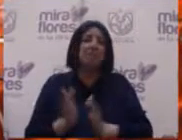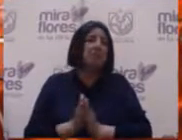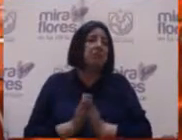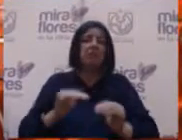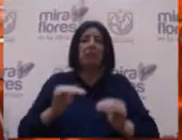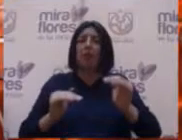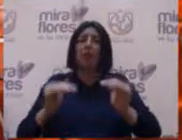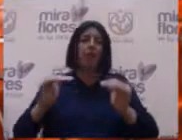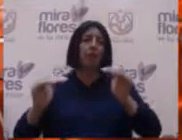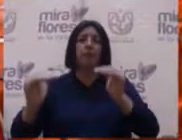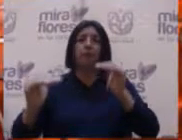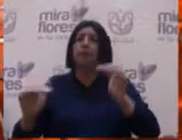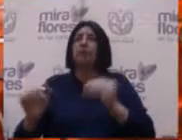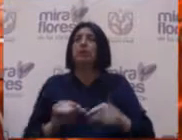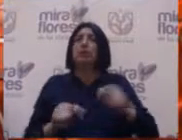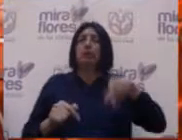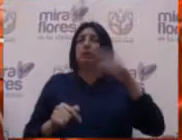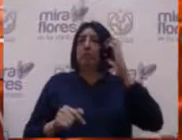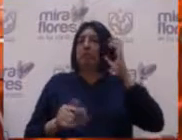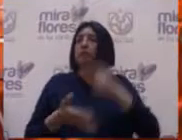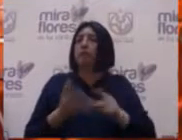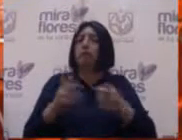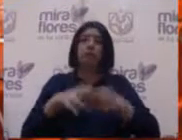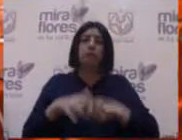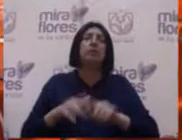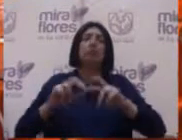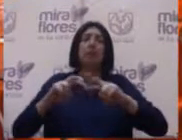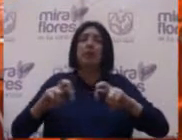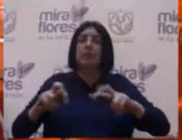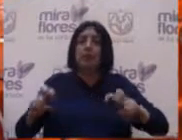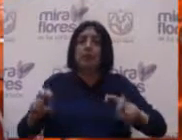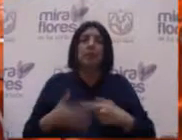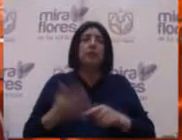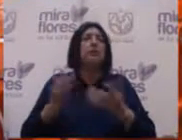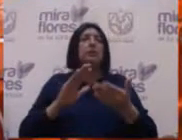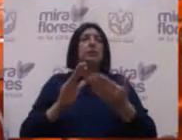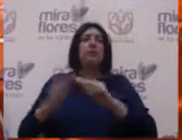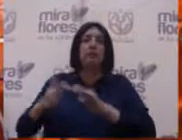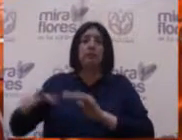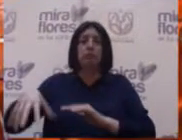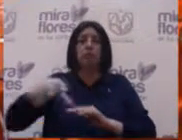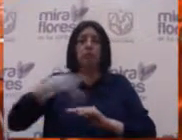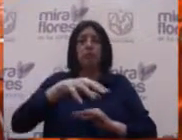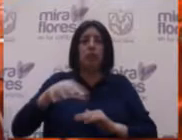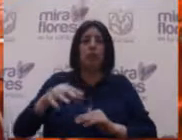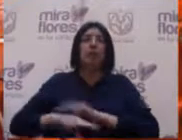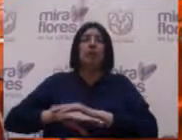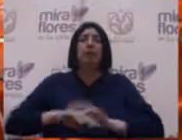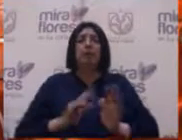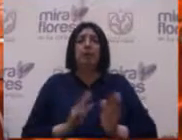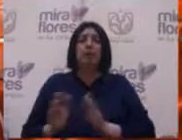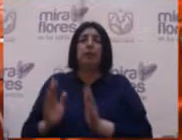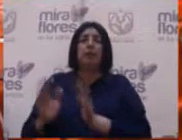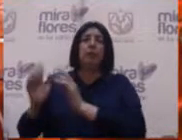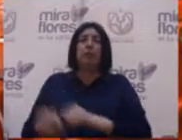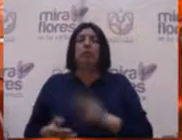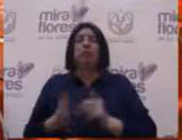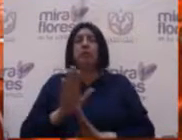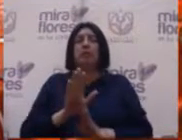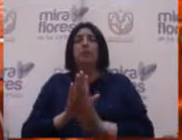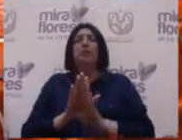desequilibrios y potencialidades del distrito de Miraflores, a partir del diagnóstico urbano, permitirá planificar de manera ordenada el